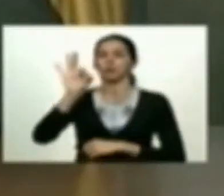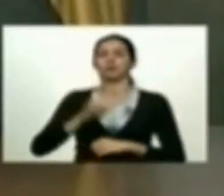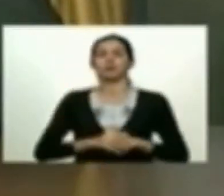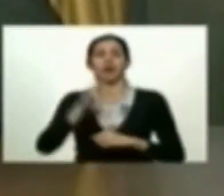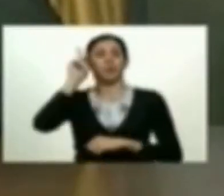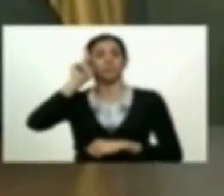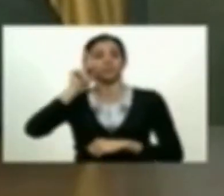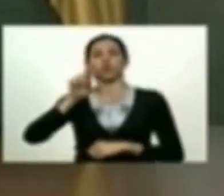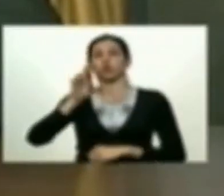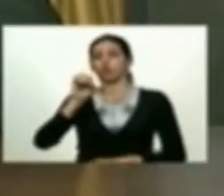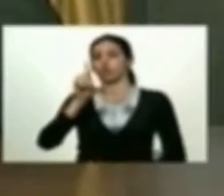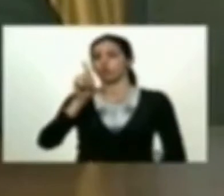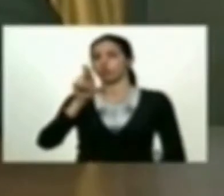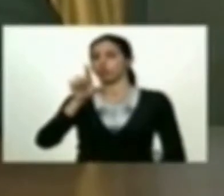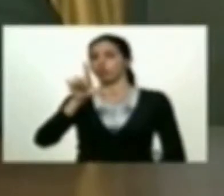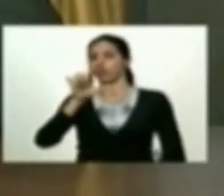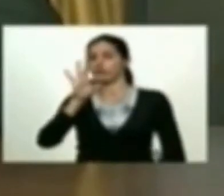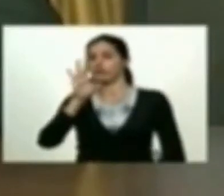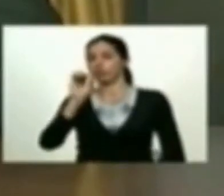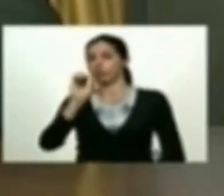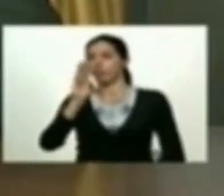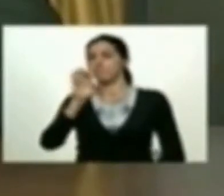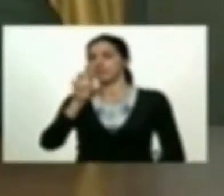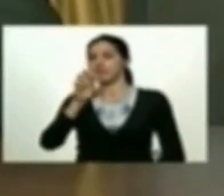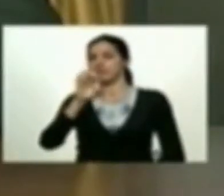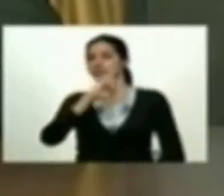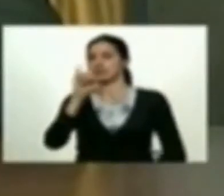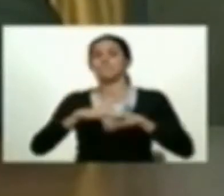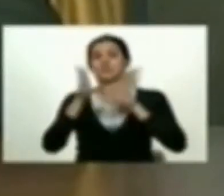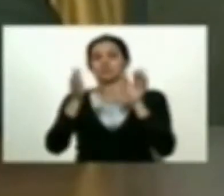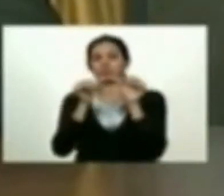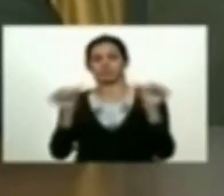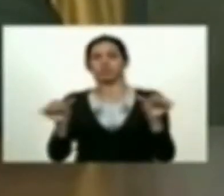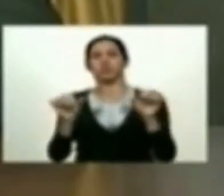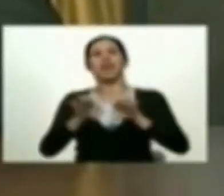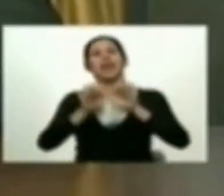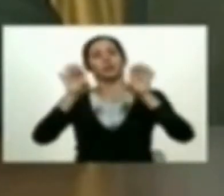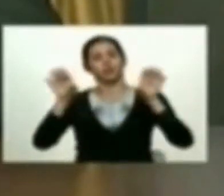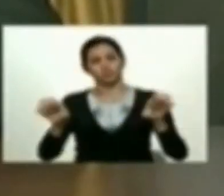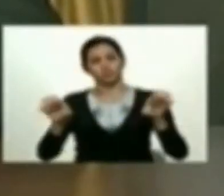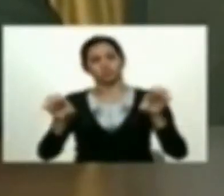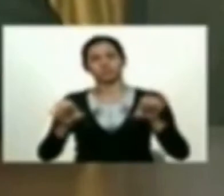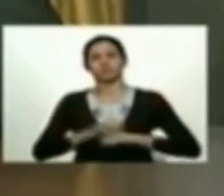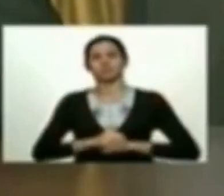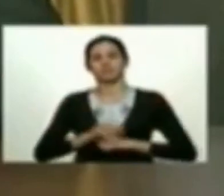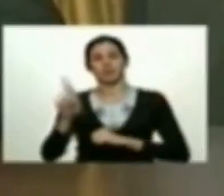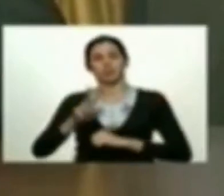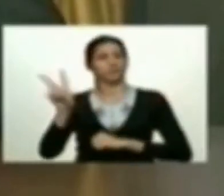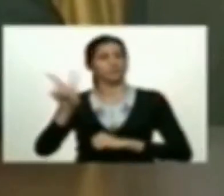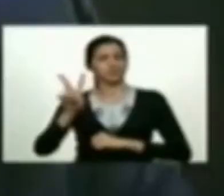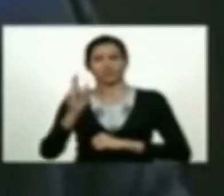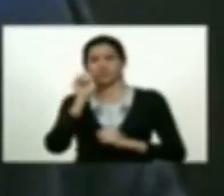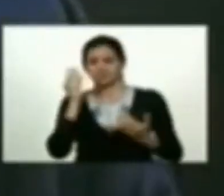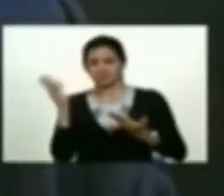incluido a ocho en su nuevo gabinete entre ellos a padrino lópez a quien mantiene en el ministerio de defensa y si